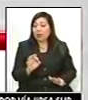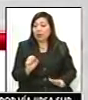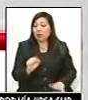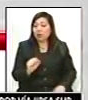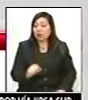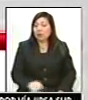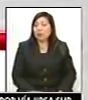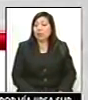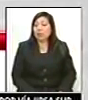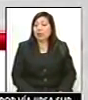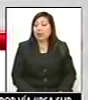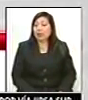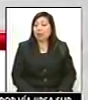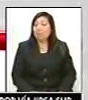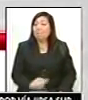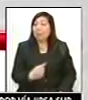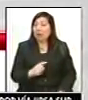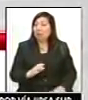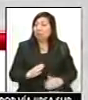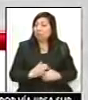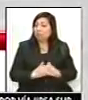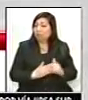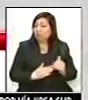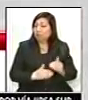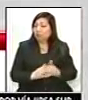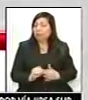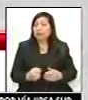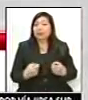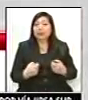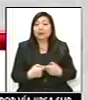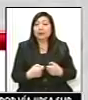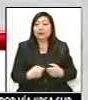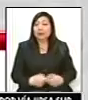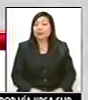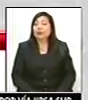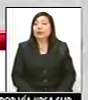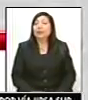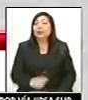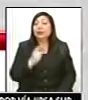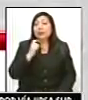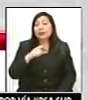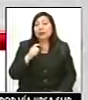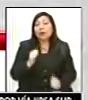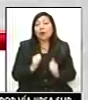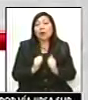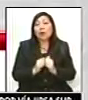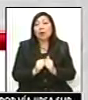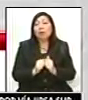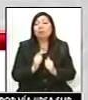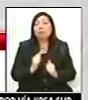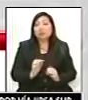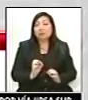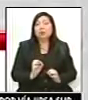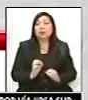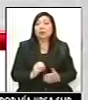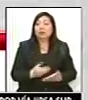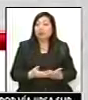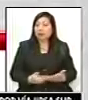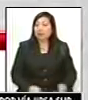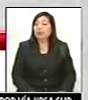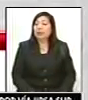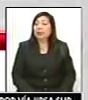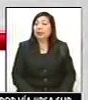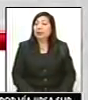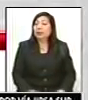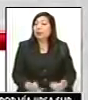1.676.619.500 soles. Para poder construir y operar una central hidroeléctrica es necesario contar con una autorización o derecho.